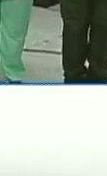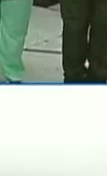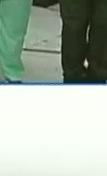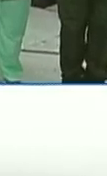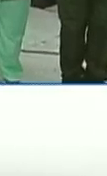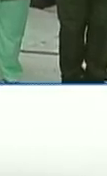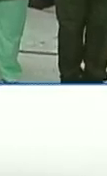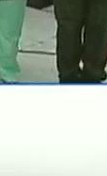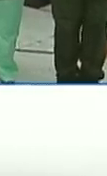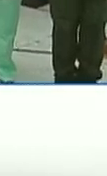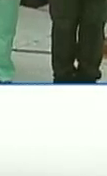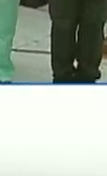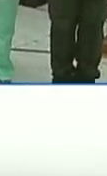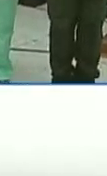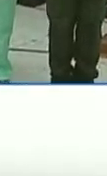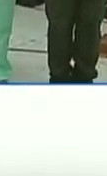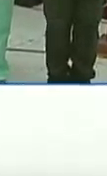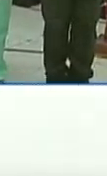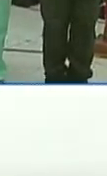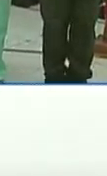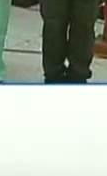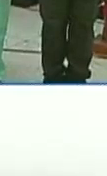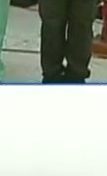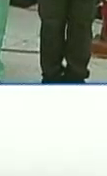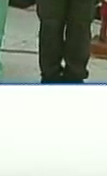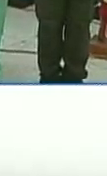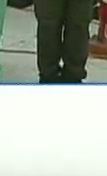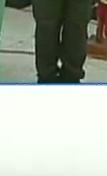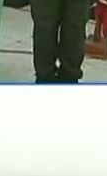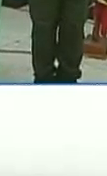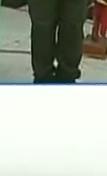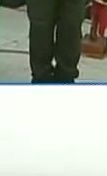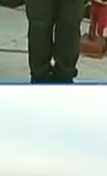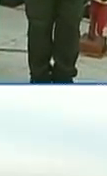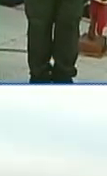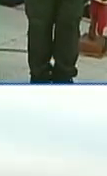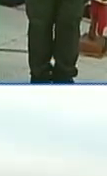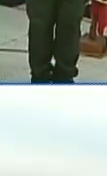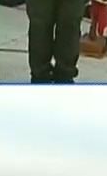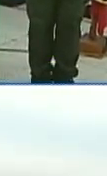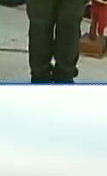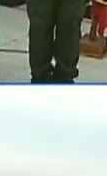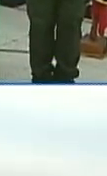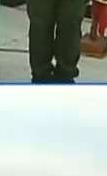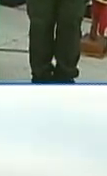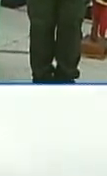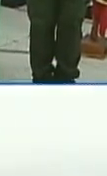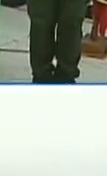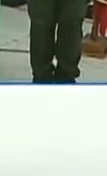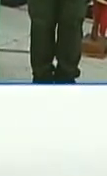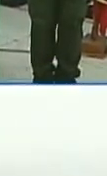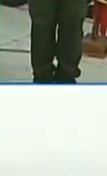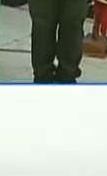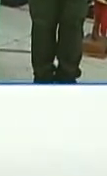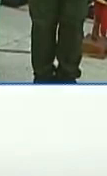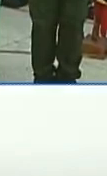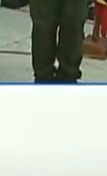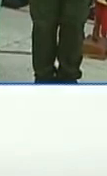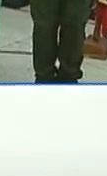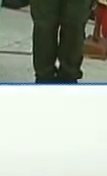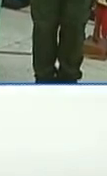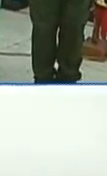una persona, a un caballero, o a una dama como María Corina. María Corina Machado lanzó hoy su